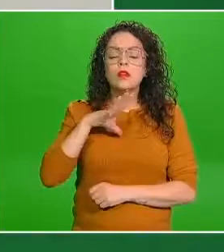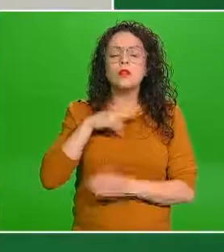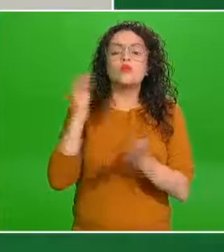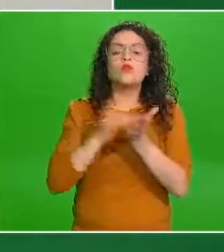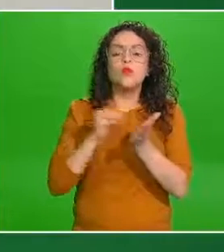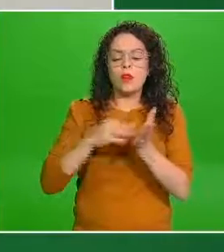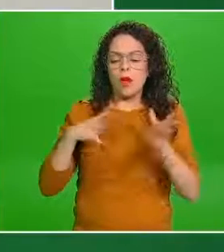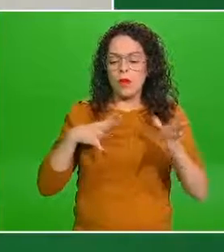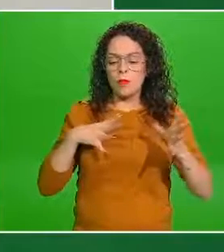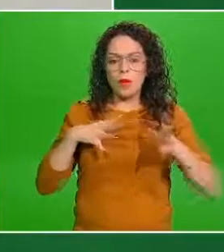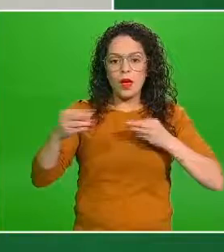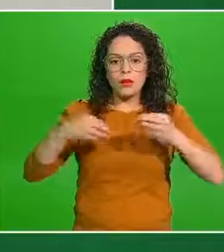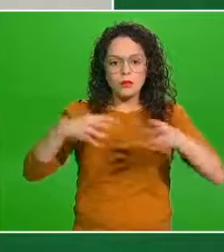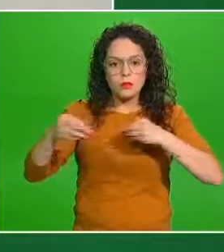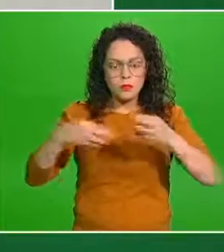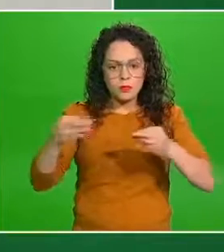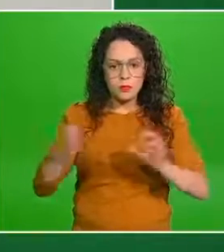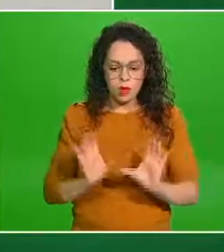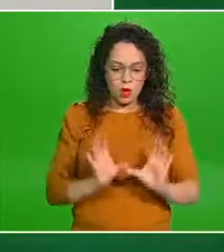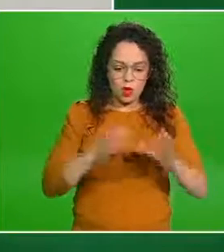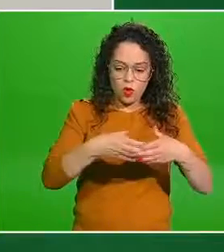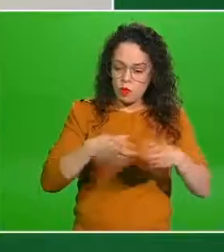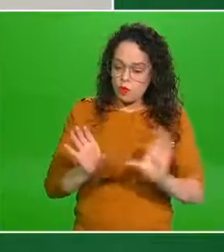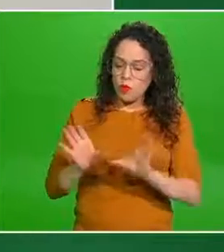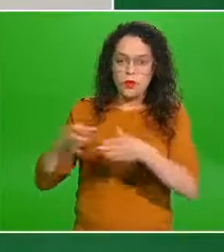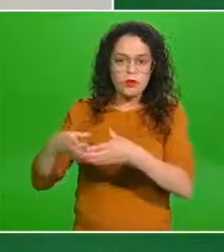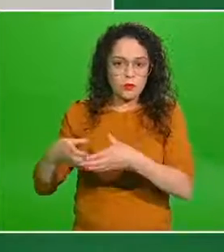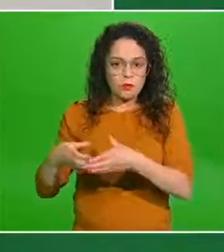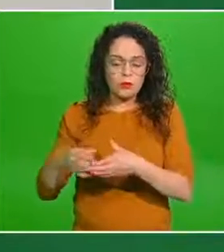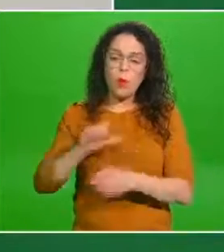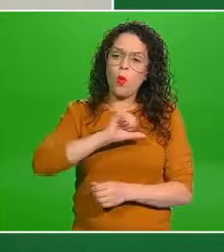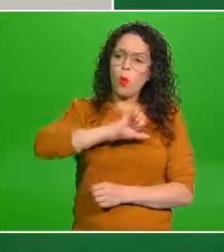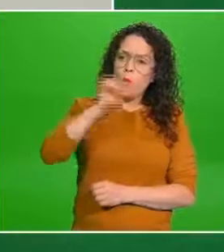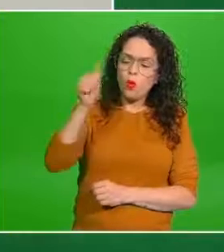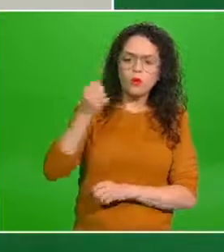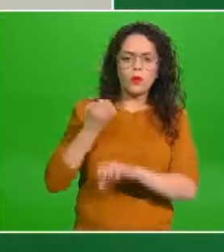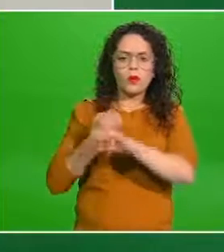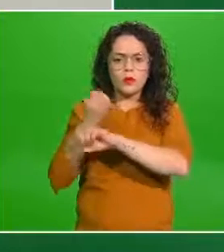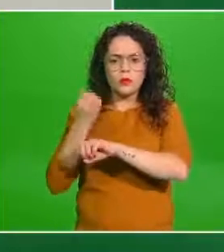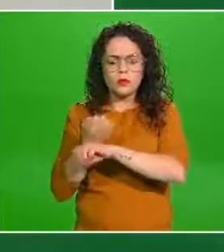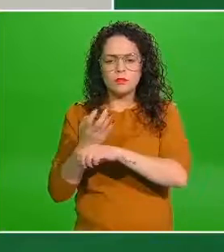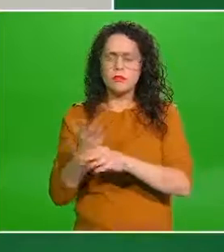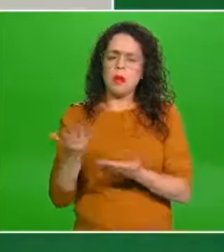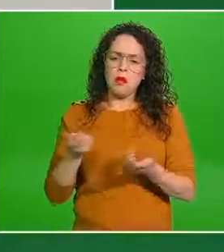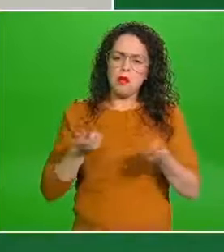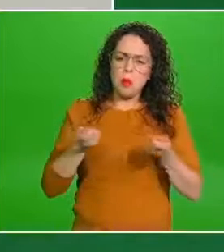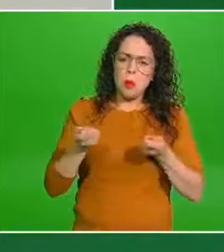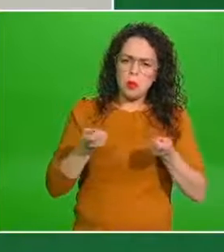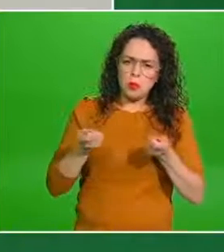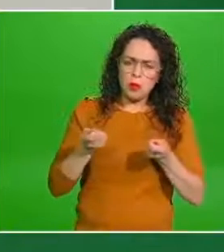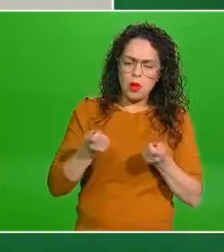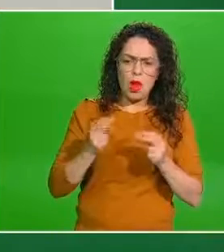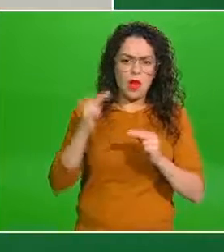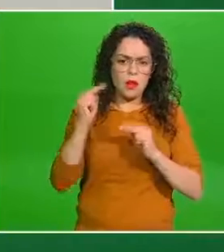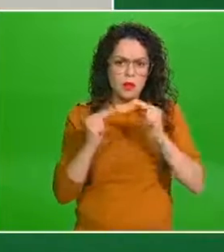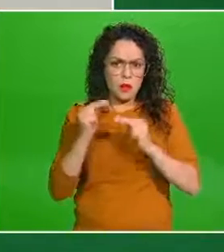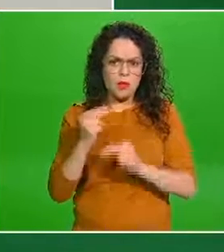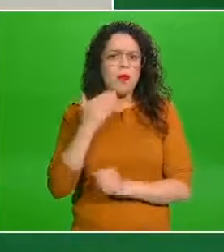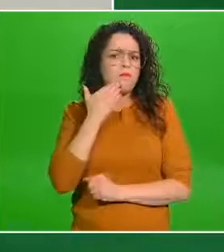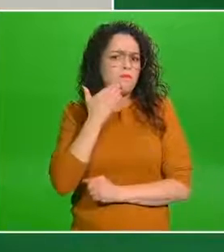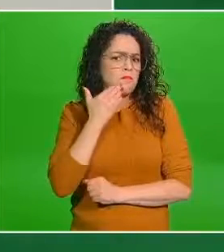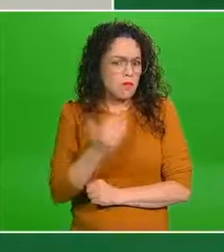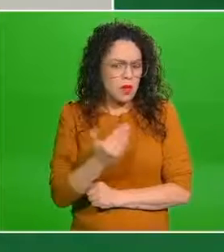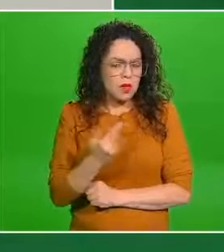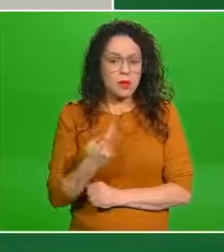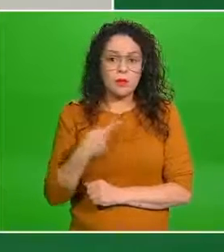comunitaria de manera sostenida, hay entidades que están en un nivel de control más importante, pero